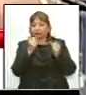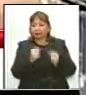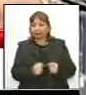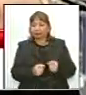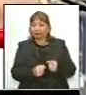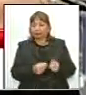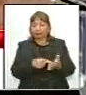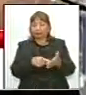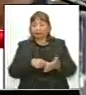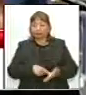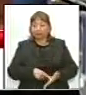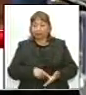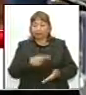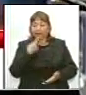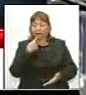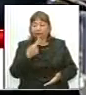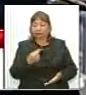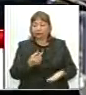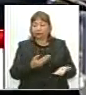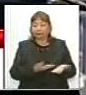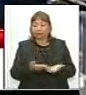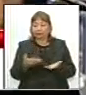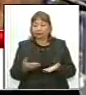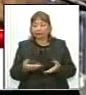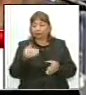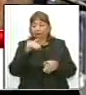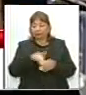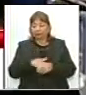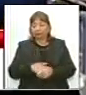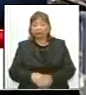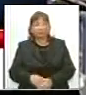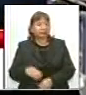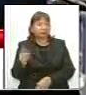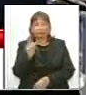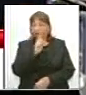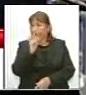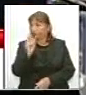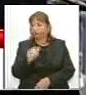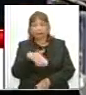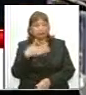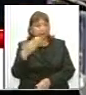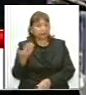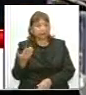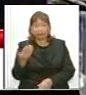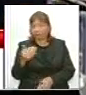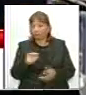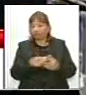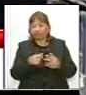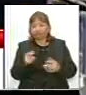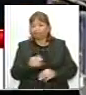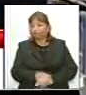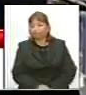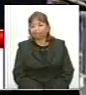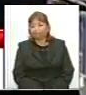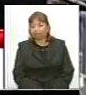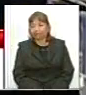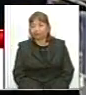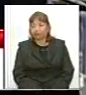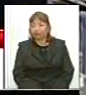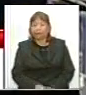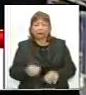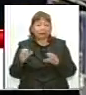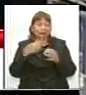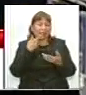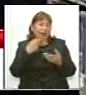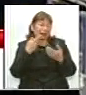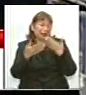la obligación es llevarla a votación. No hay otra salida. Entonces, tratar de